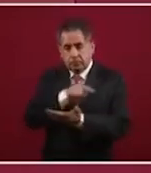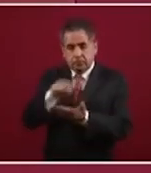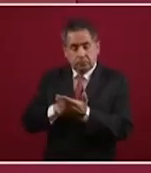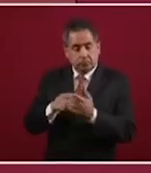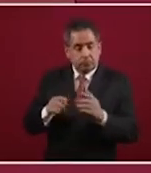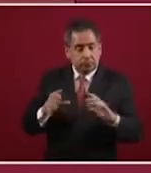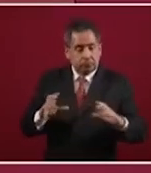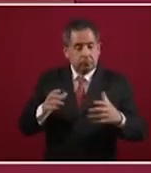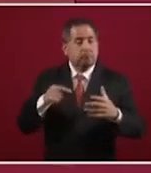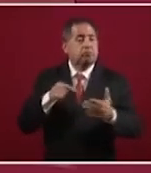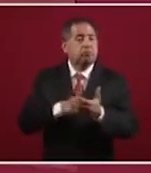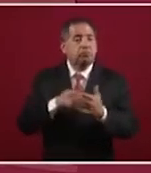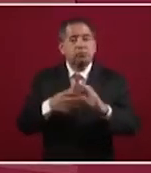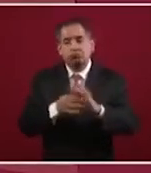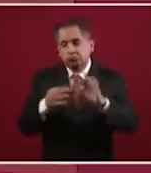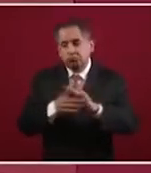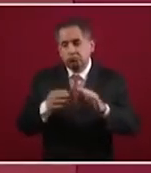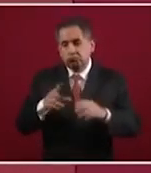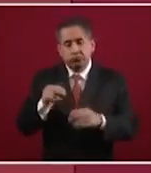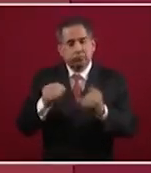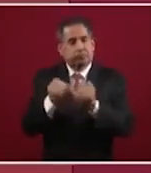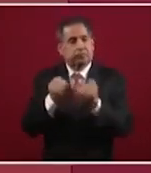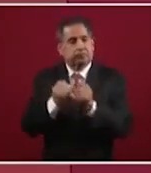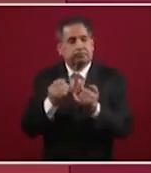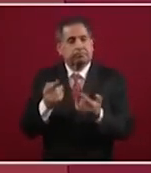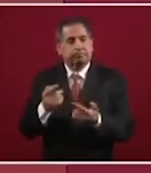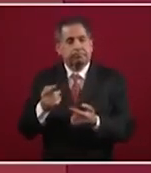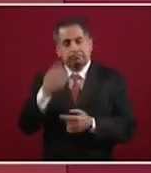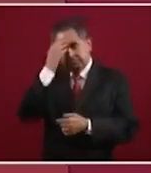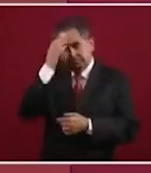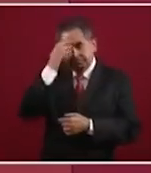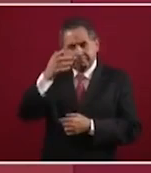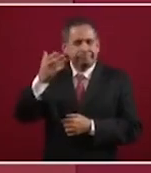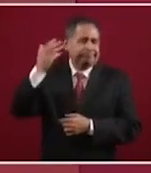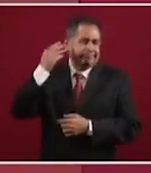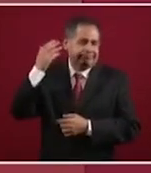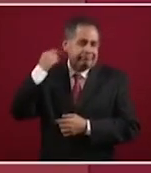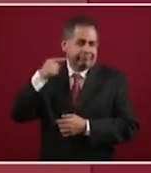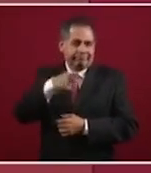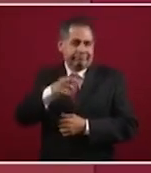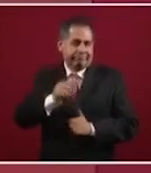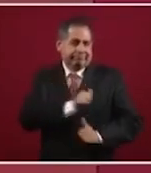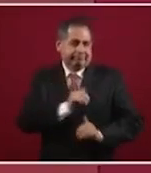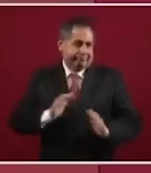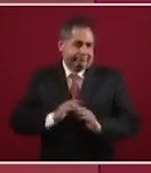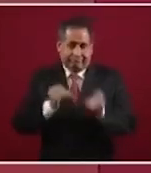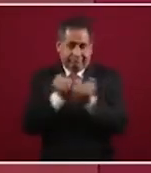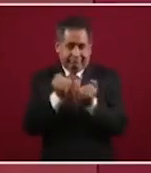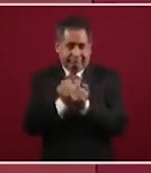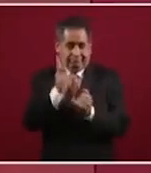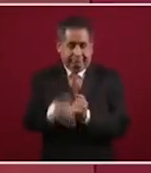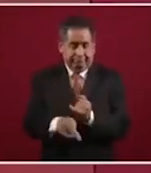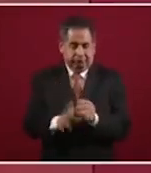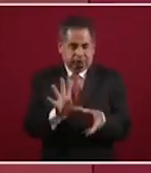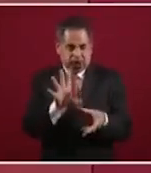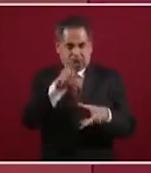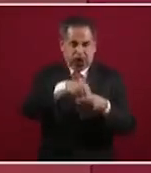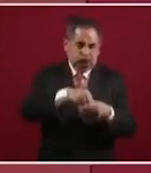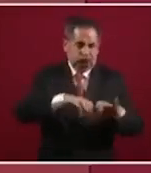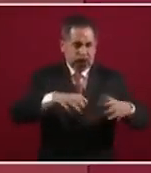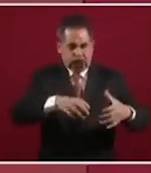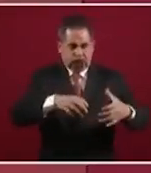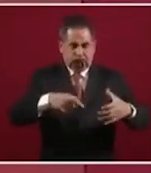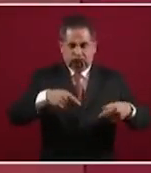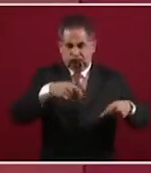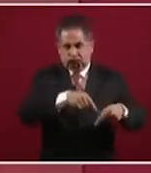Respecto a la emboscada ocurrida en Aguililla, Michoacán, el titular de la Secretaría de Defensa Nacional informó que se desplegaron elementos y un helicóptero para la